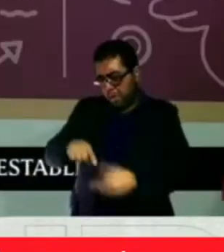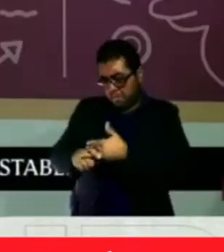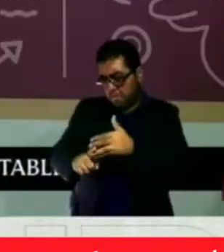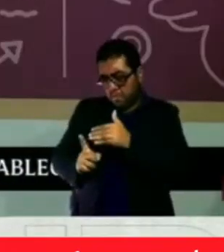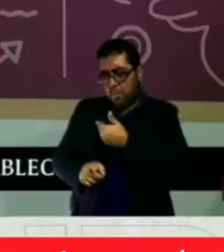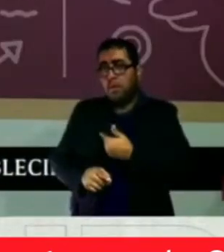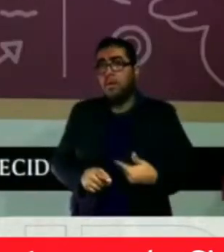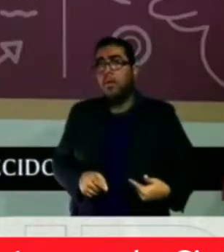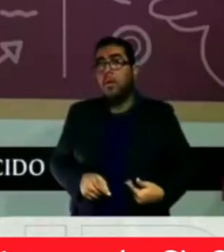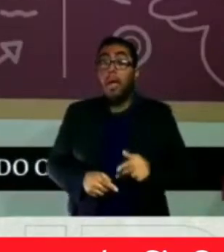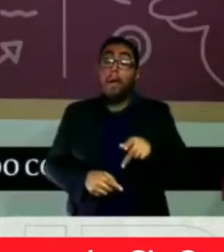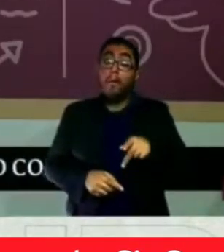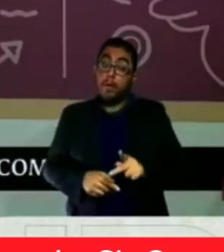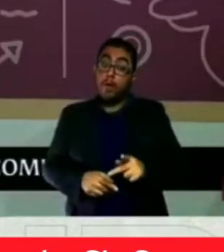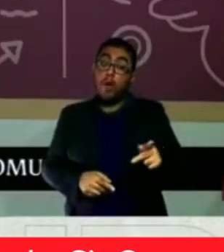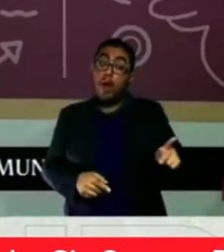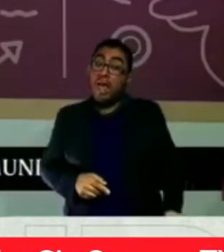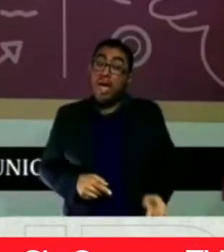Pero es el pueblo,